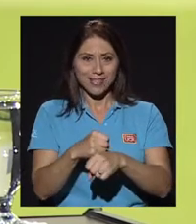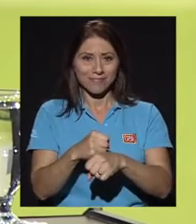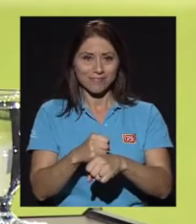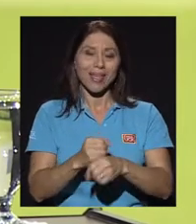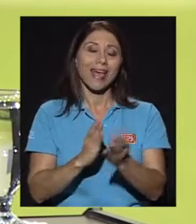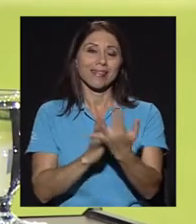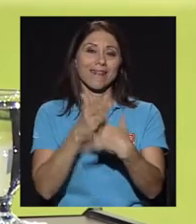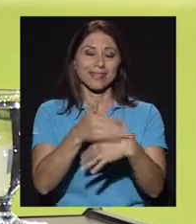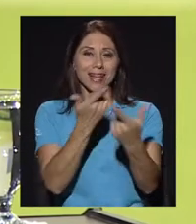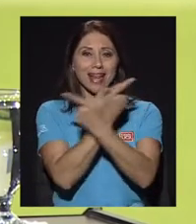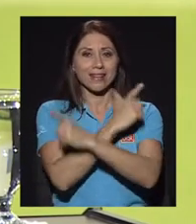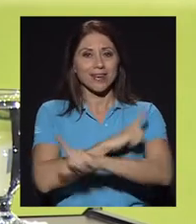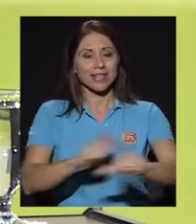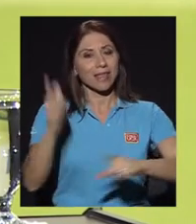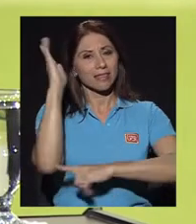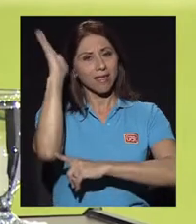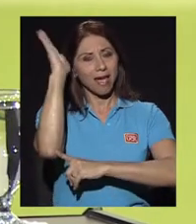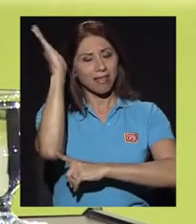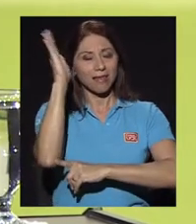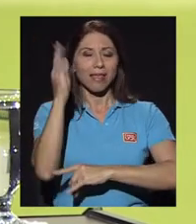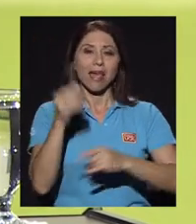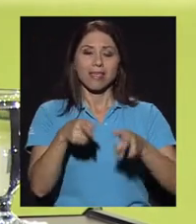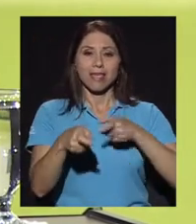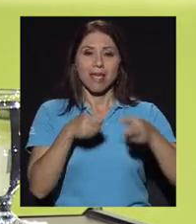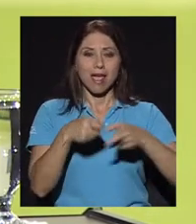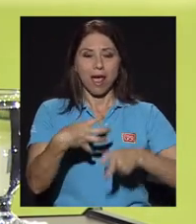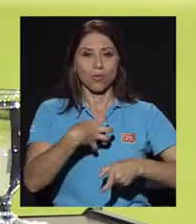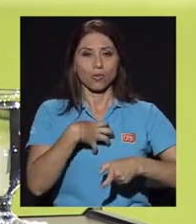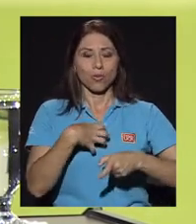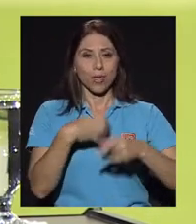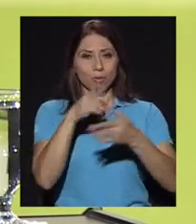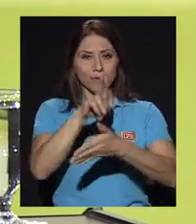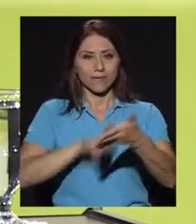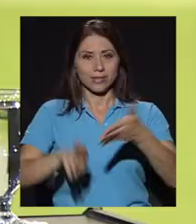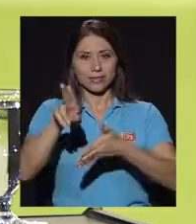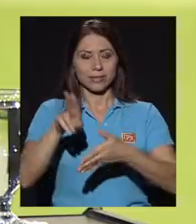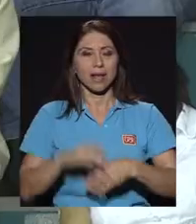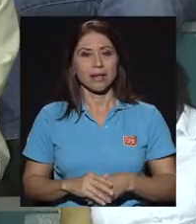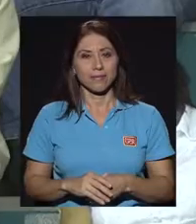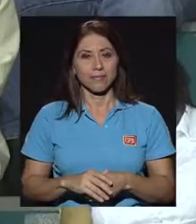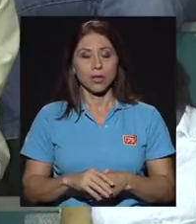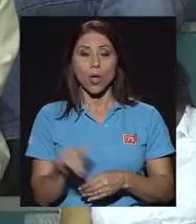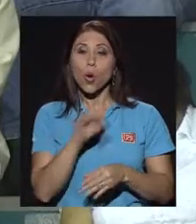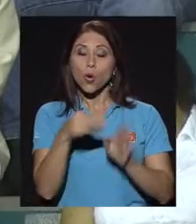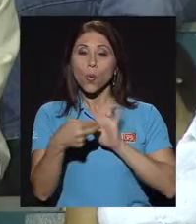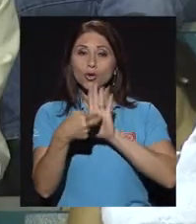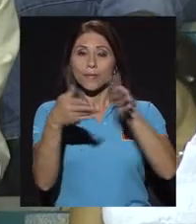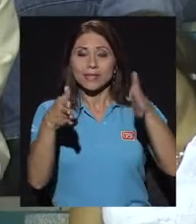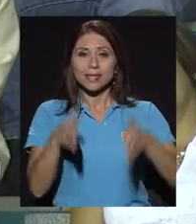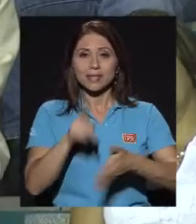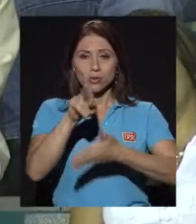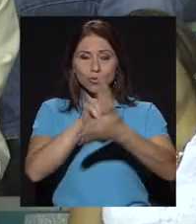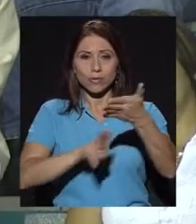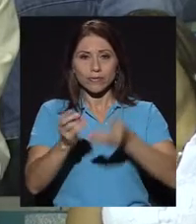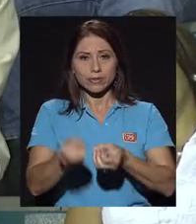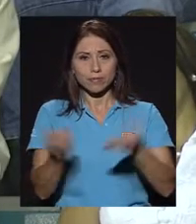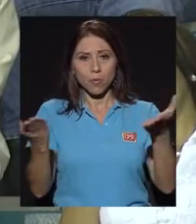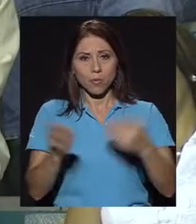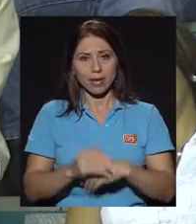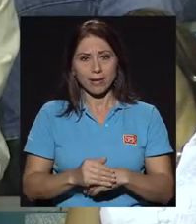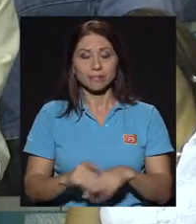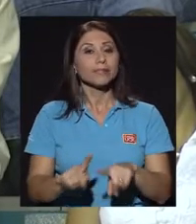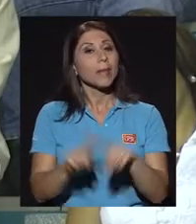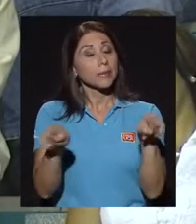del ejercicio de la libertad de cátedra y de la autonomía universitaria. Como representantes de una universidad